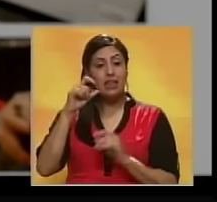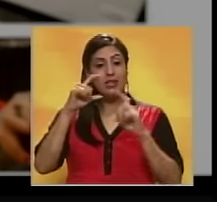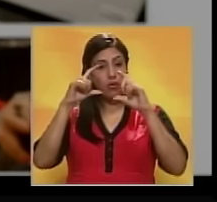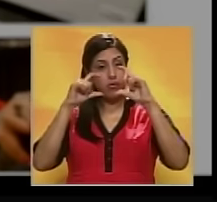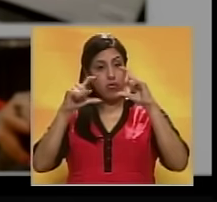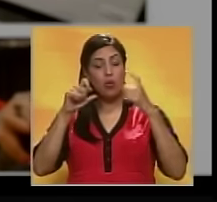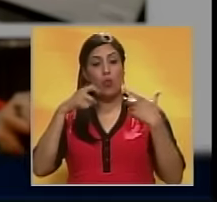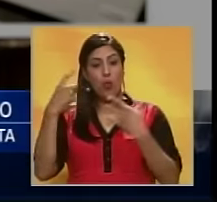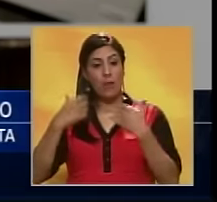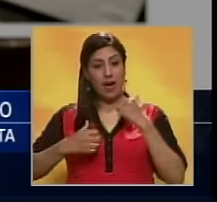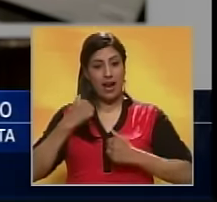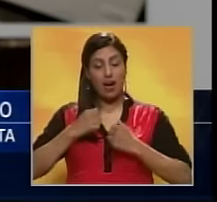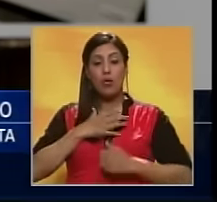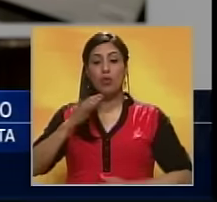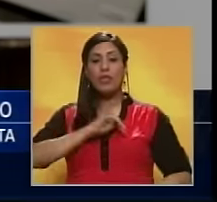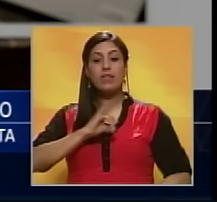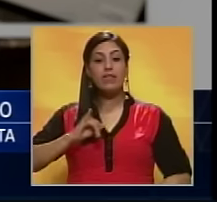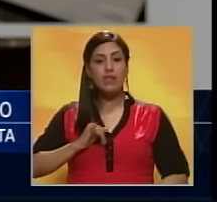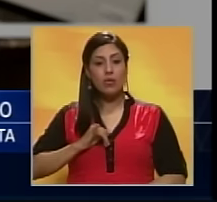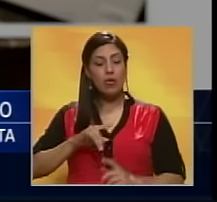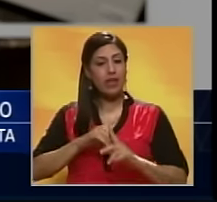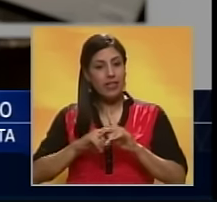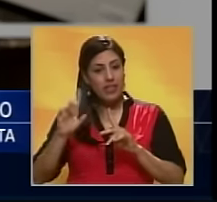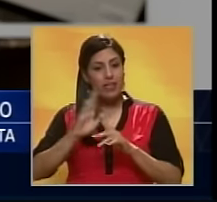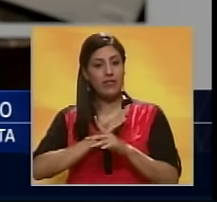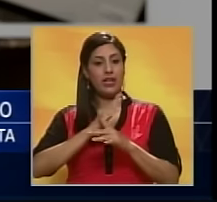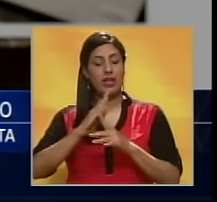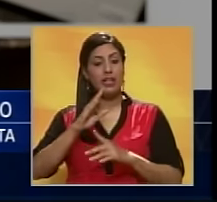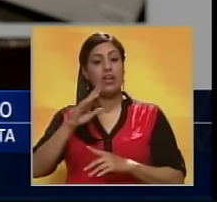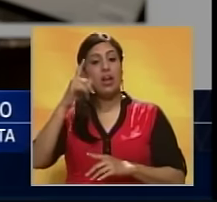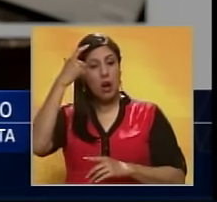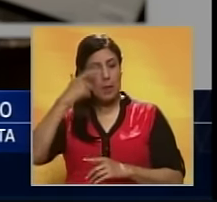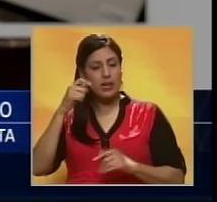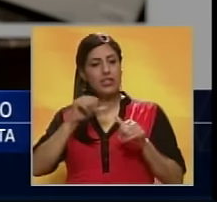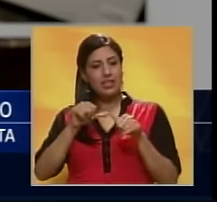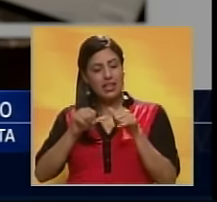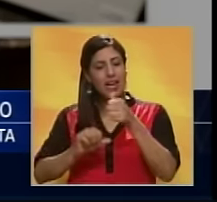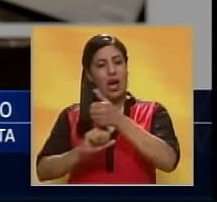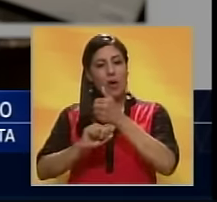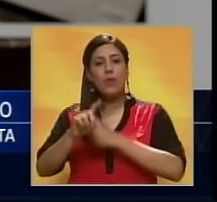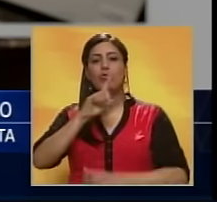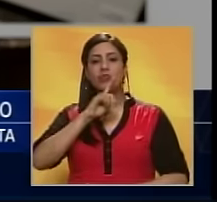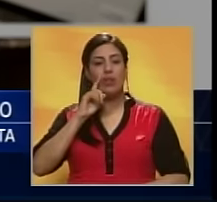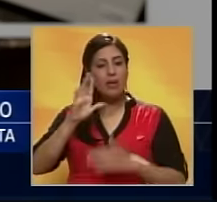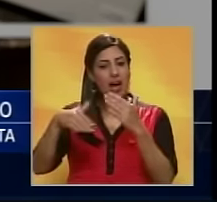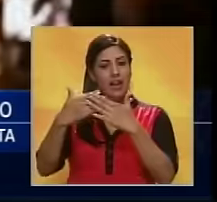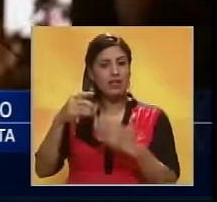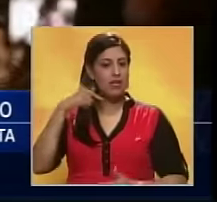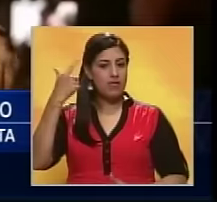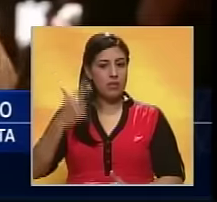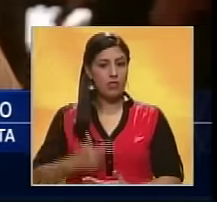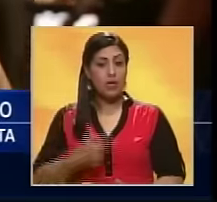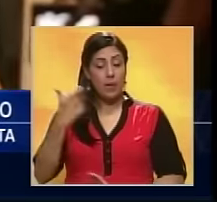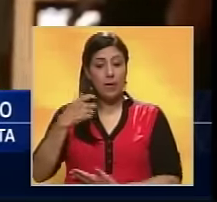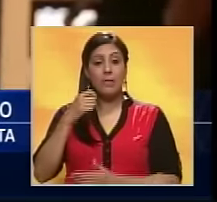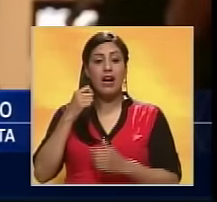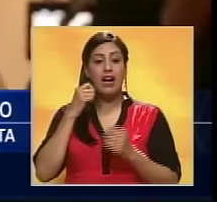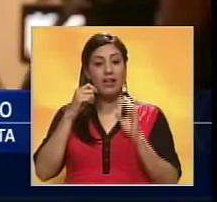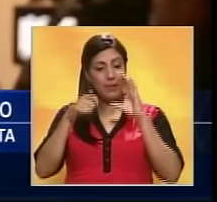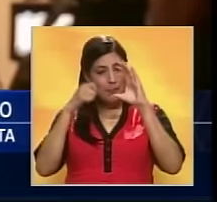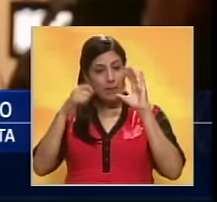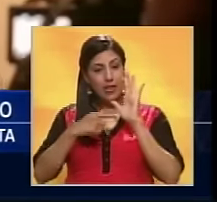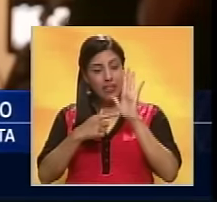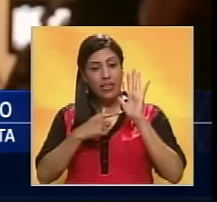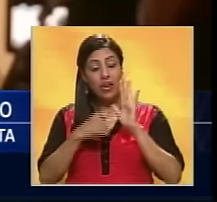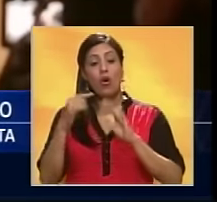que identificará su carrera como solista y, a diferencia de Chino, él sí mantendrá el apodo con el que ha llegado a la fama. Nacho ha subido varios videos a